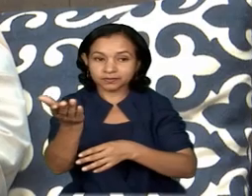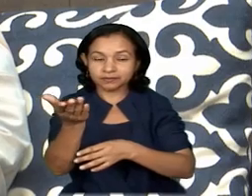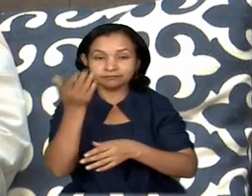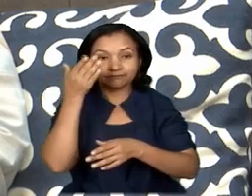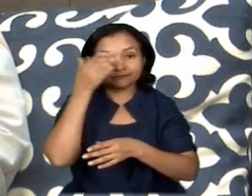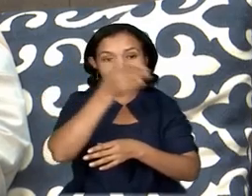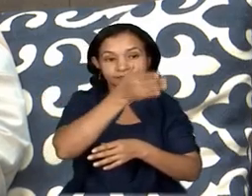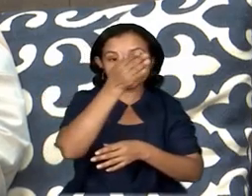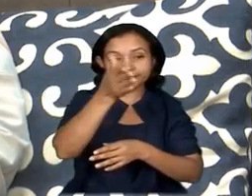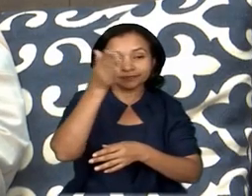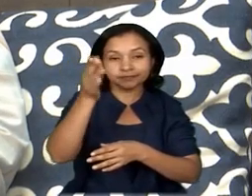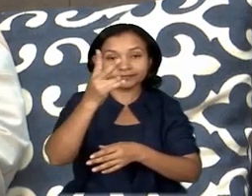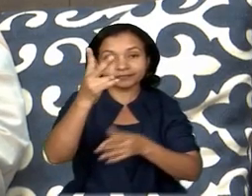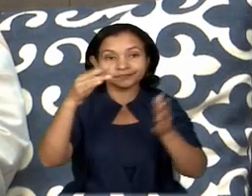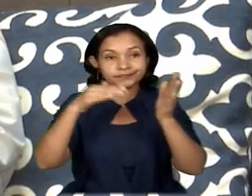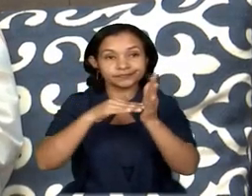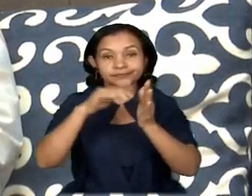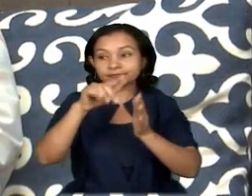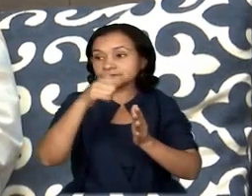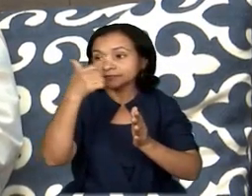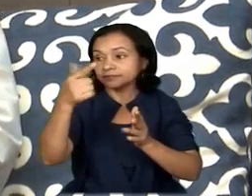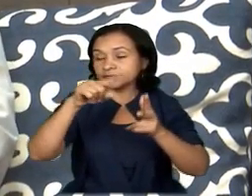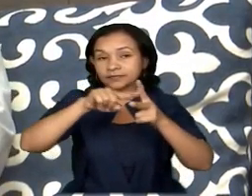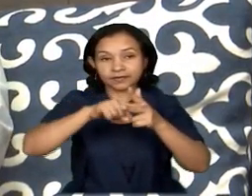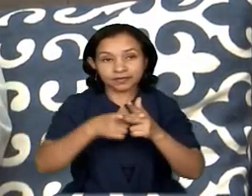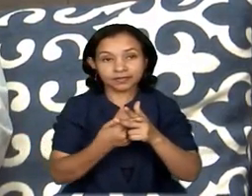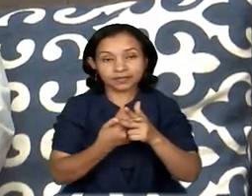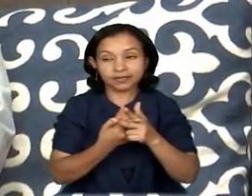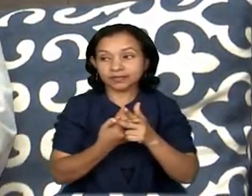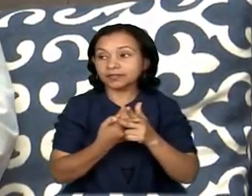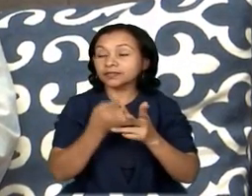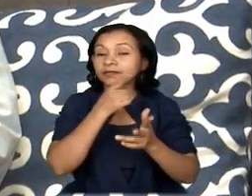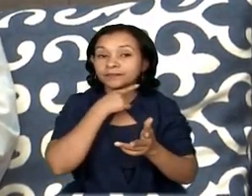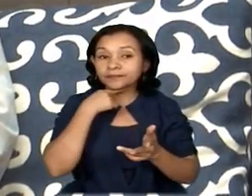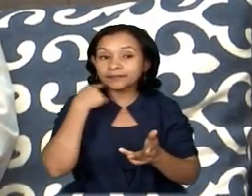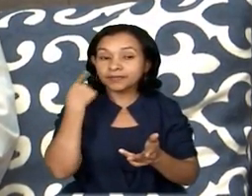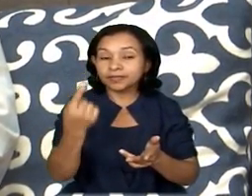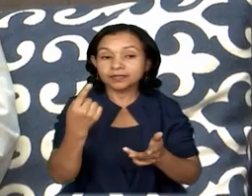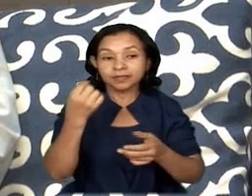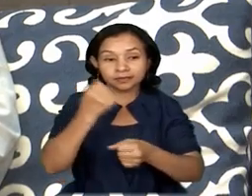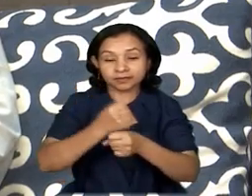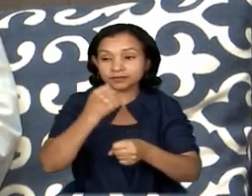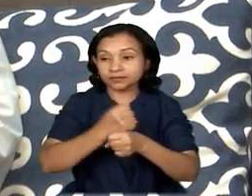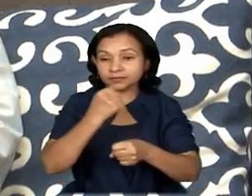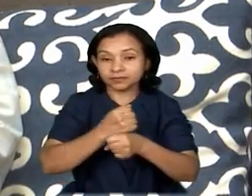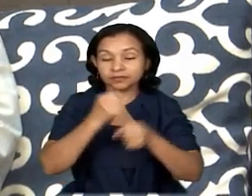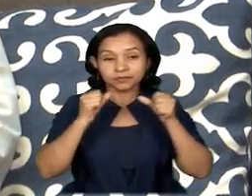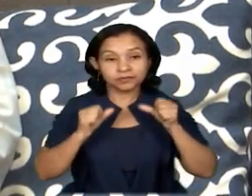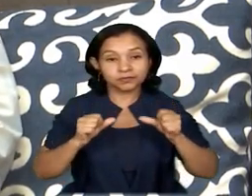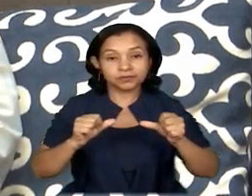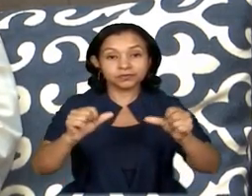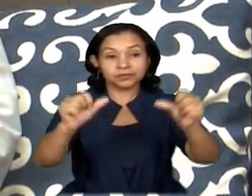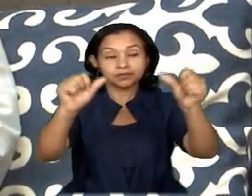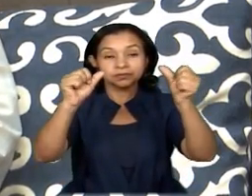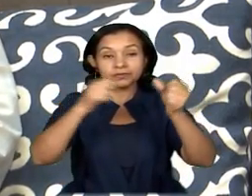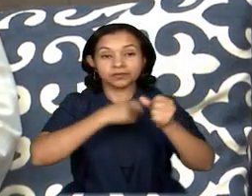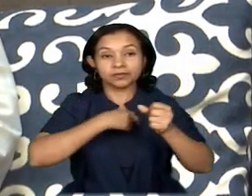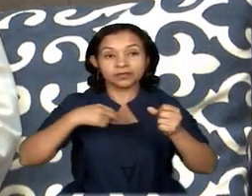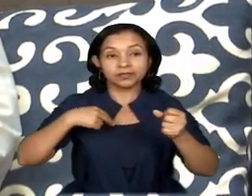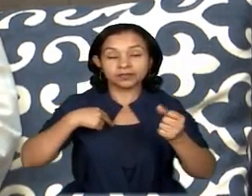gestiones realizadas desde el 2007, empiezan a verse, y si bien es cierto, es un proceso continuo, y los logros obtenidos